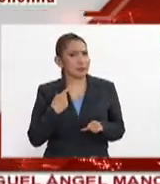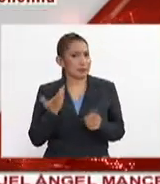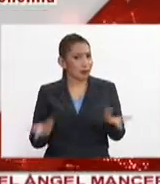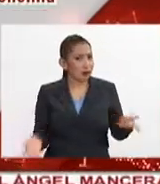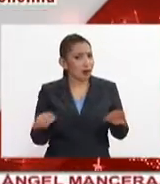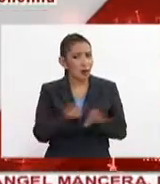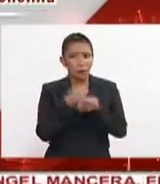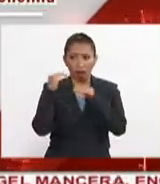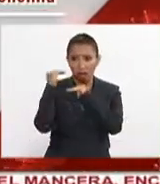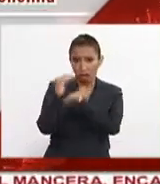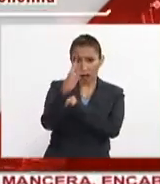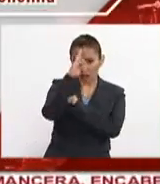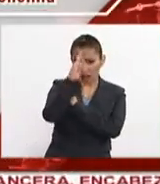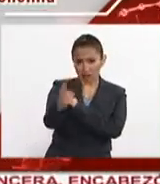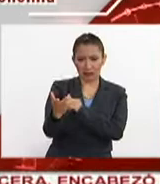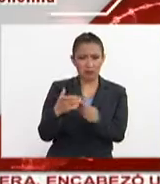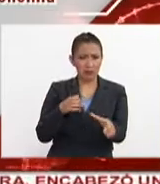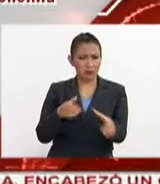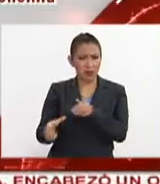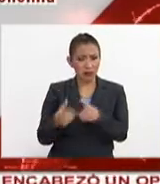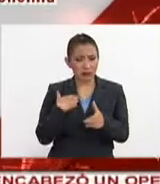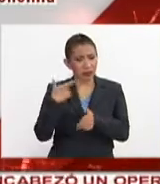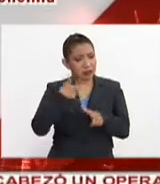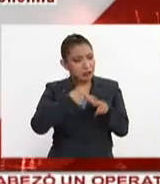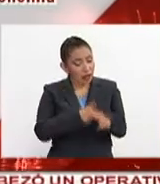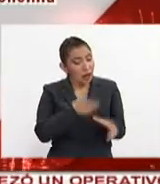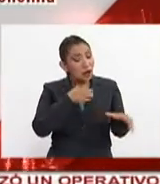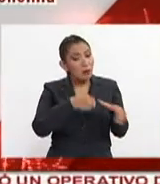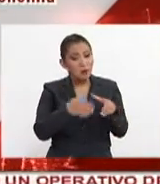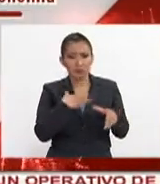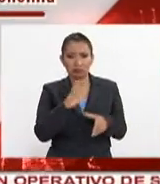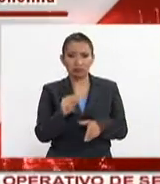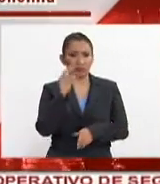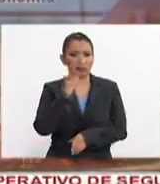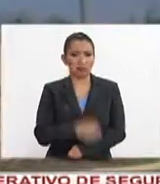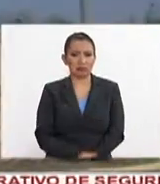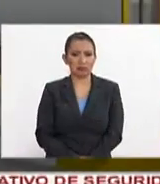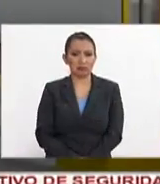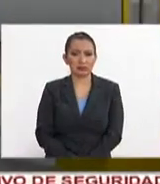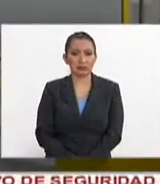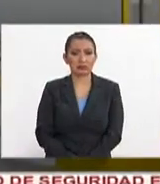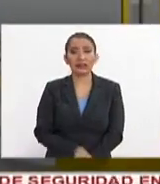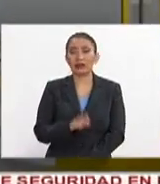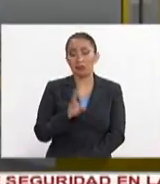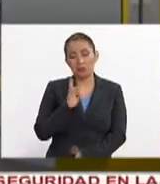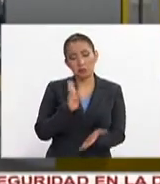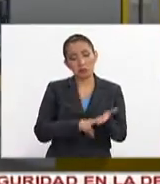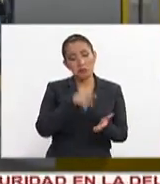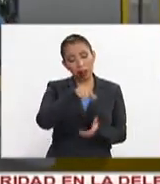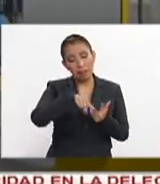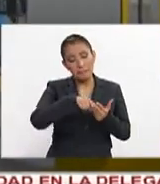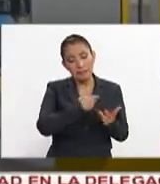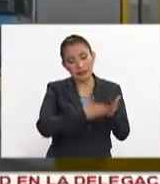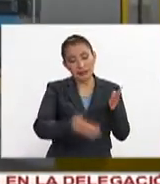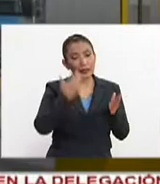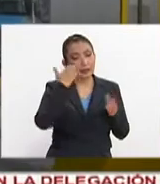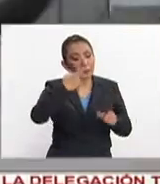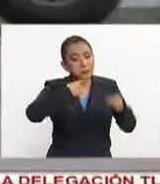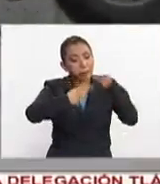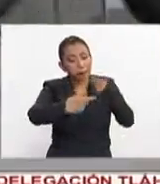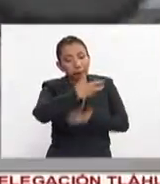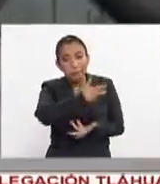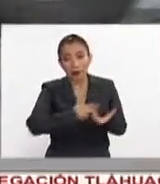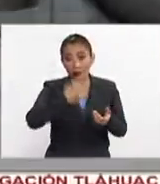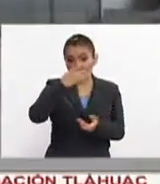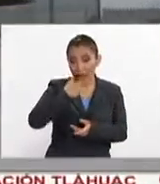momento basada en restricción de comercio. Restringir comercio sería inaceptable. Reconoció que el arranque de este periodo de negociaciones